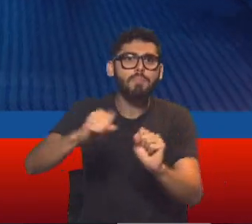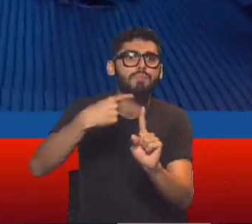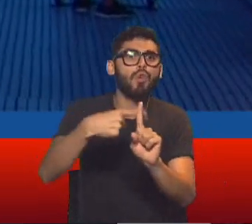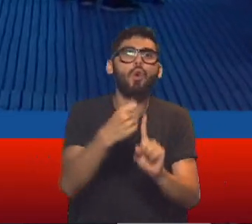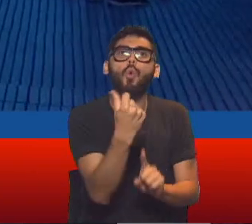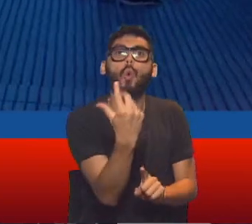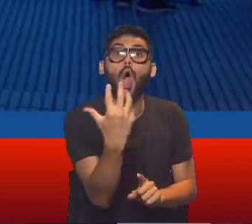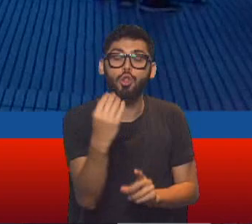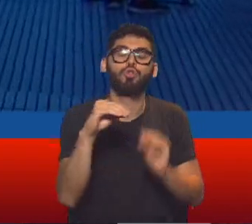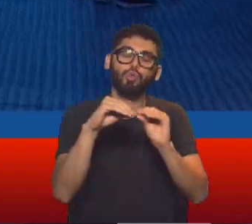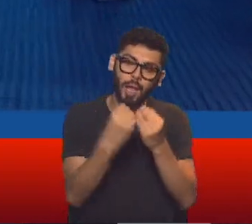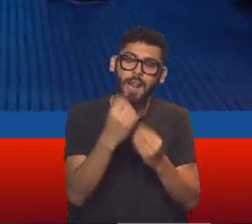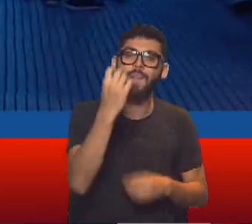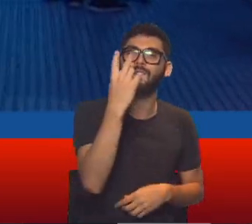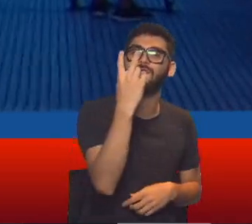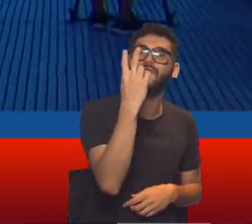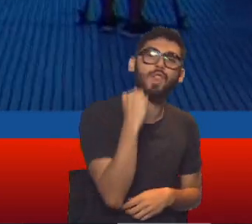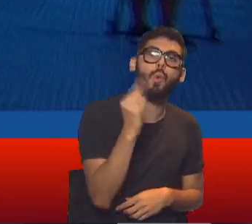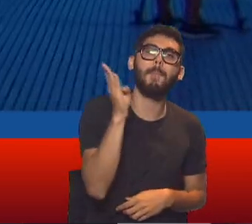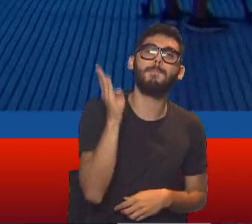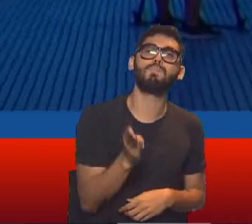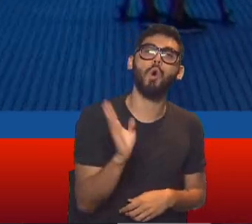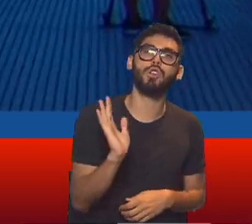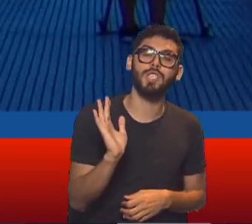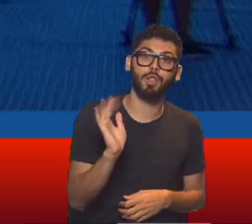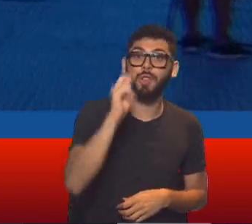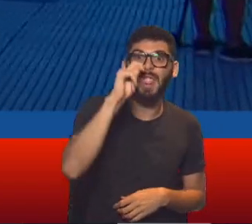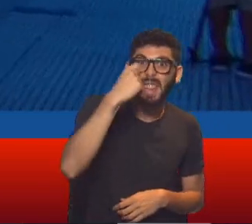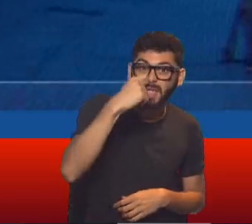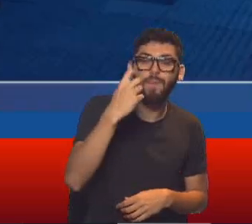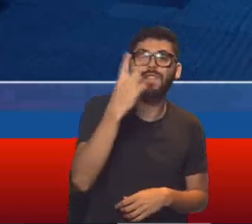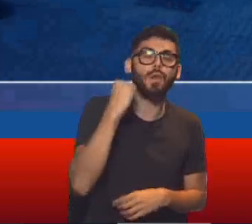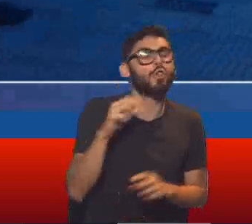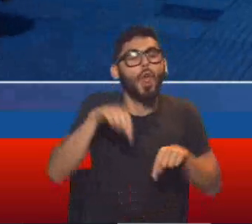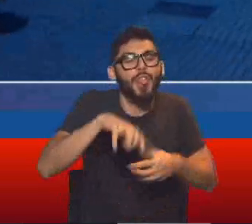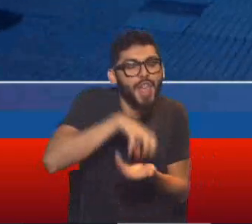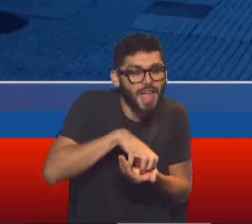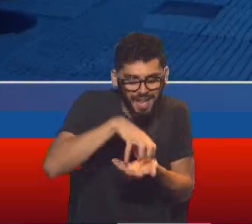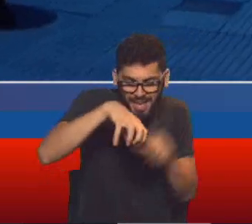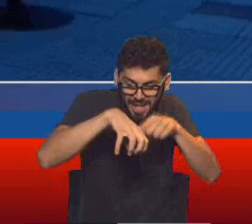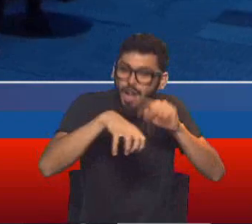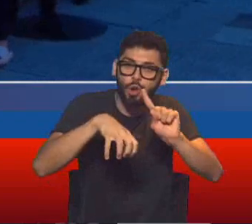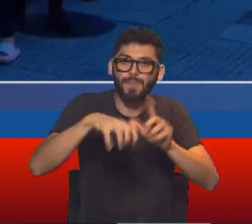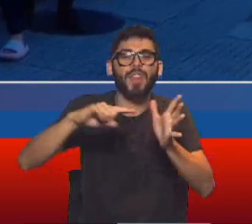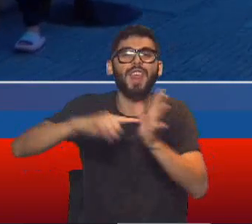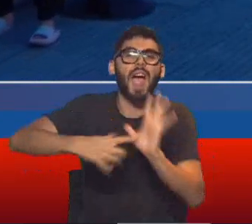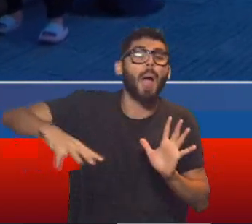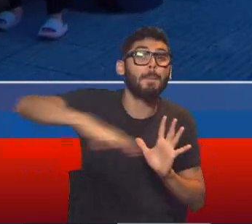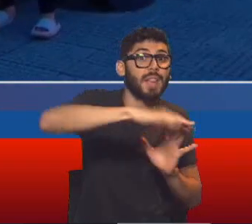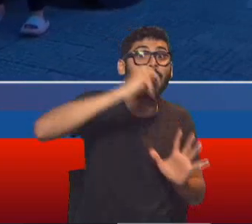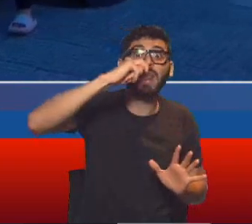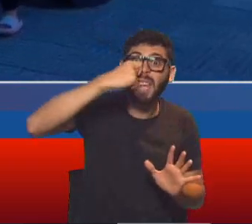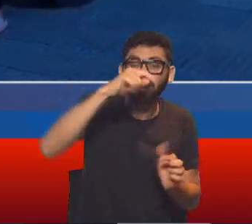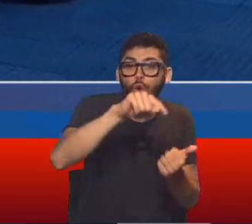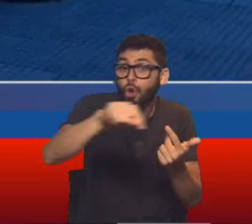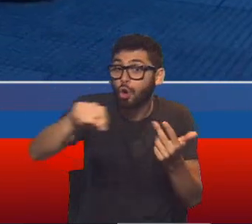del 29%. No estoy hablando precisamente de La Rural, ¿sí?, de toda la ciudad de Buenos Aires.